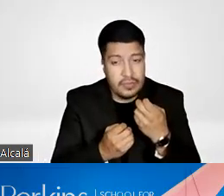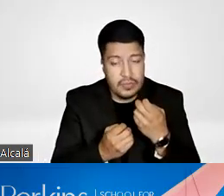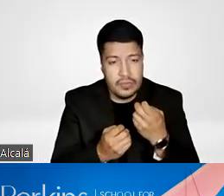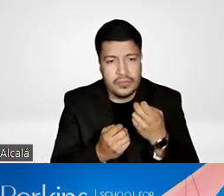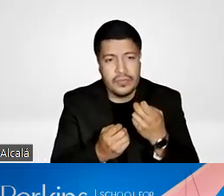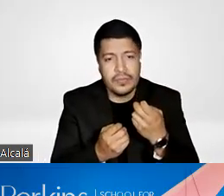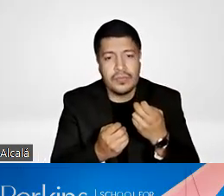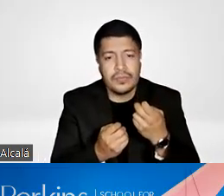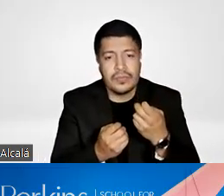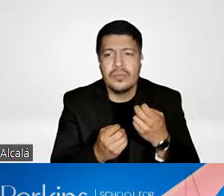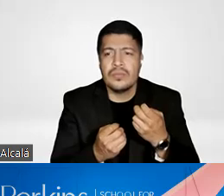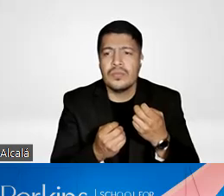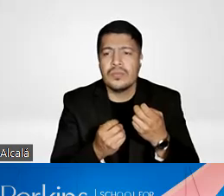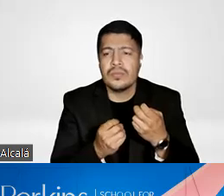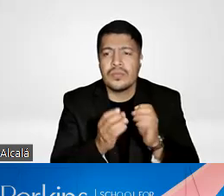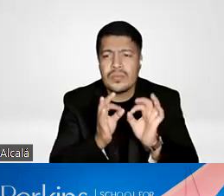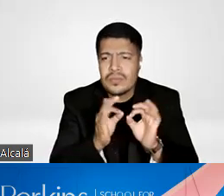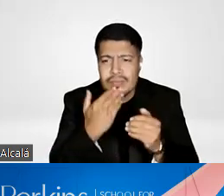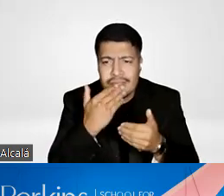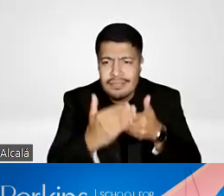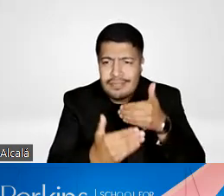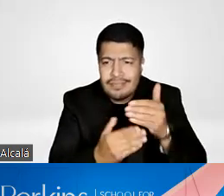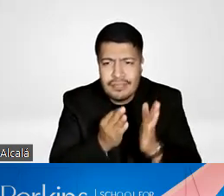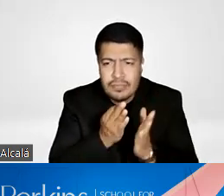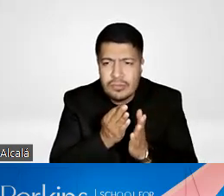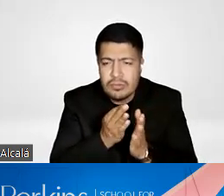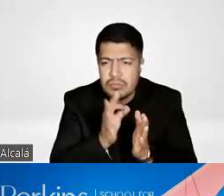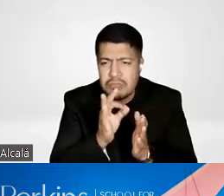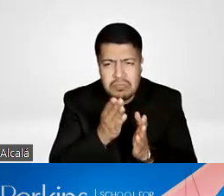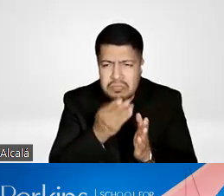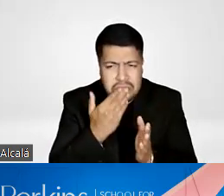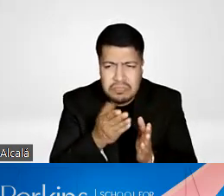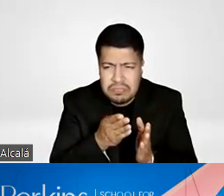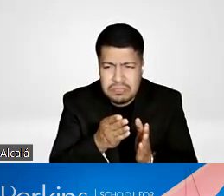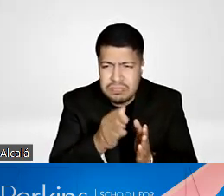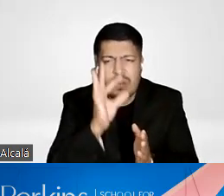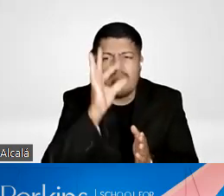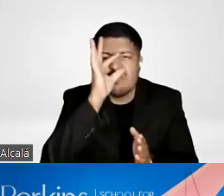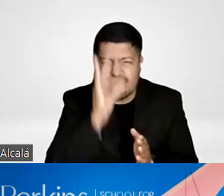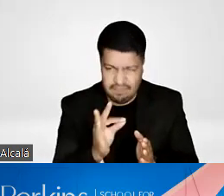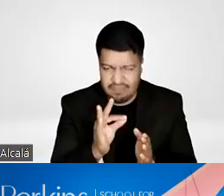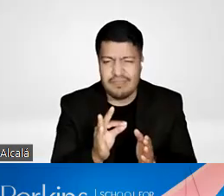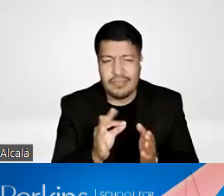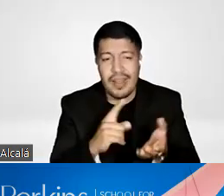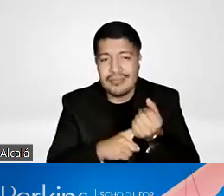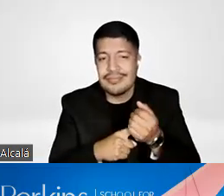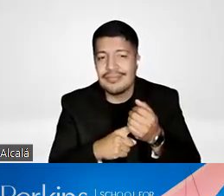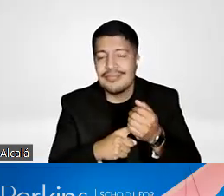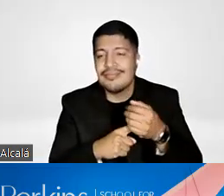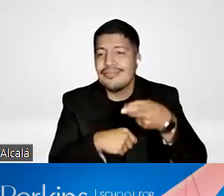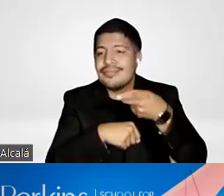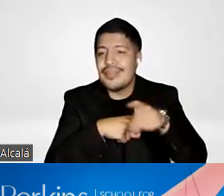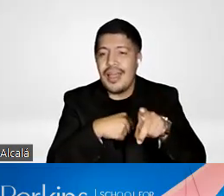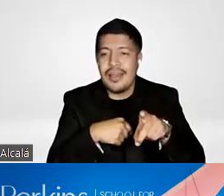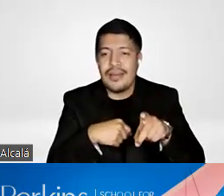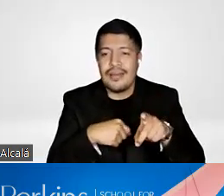del desarrollo psicomotor se debe ya a una cuestión orgánica, algún daño neurológico, alguna enfermedad metabólica, algún síndrome